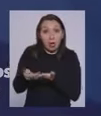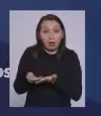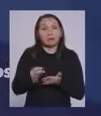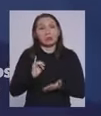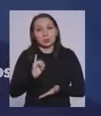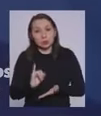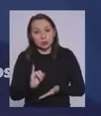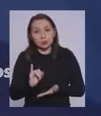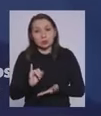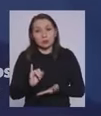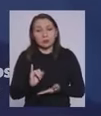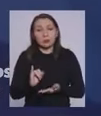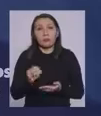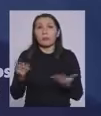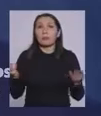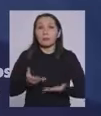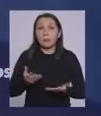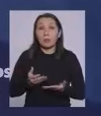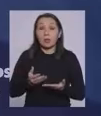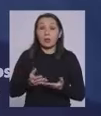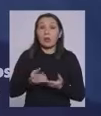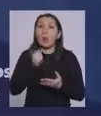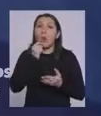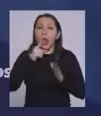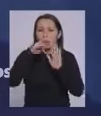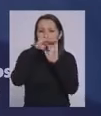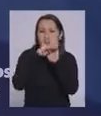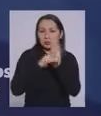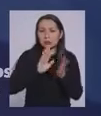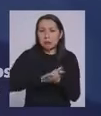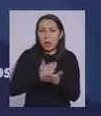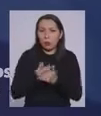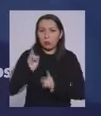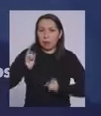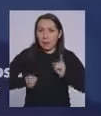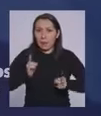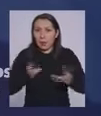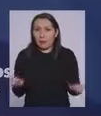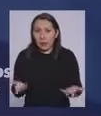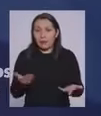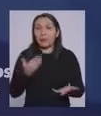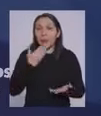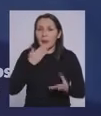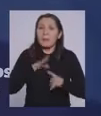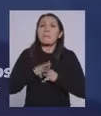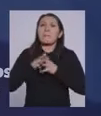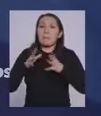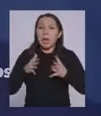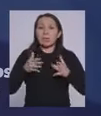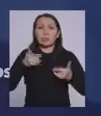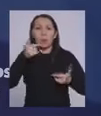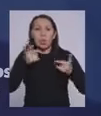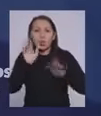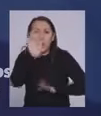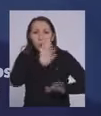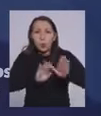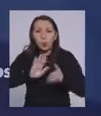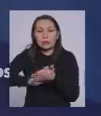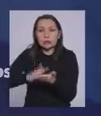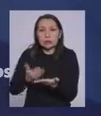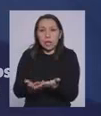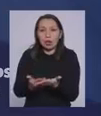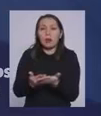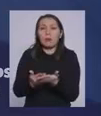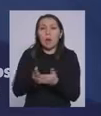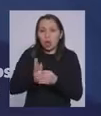y para tomar las medidas sanitarias, para reforzar nuestra política de salud,